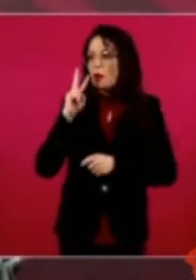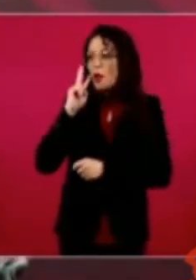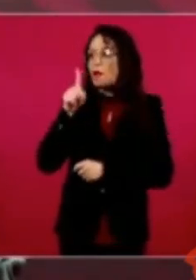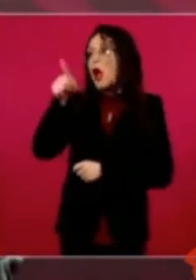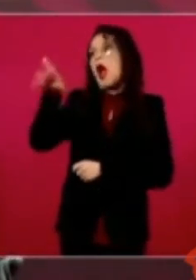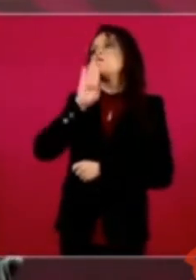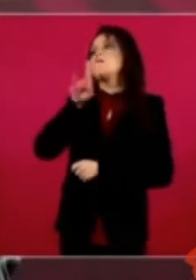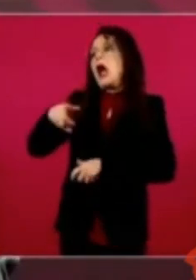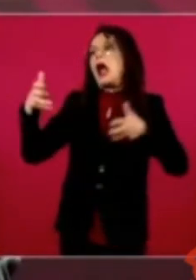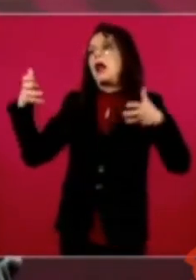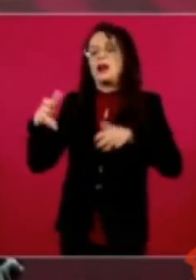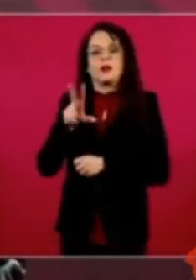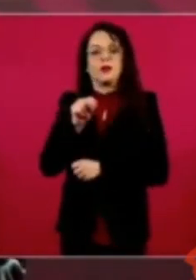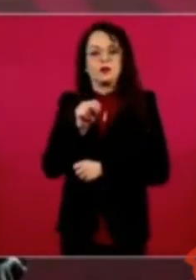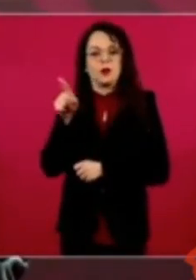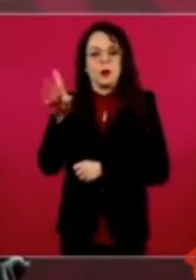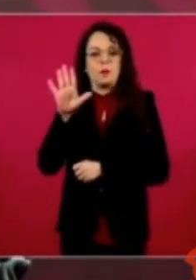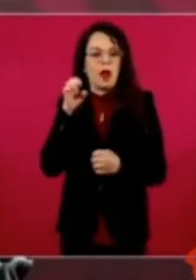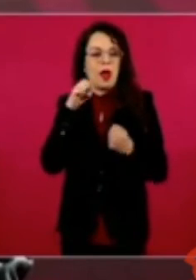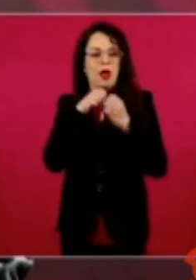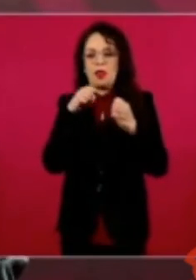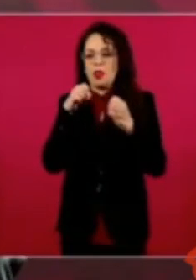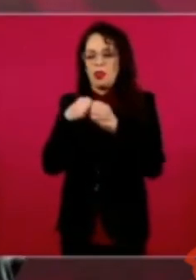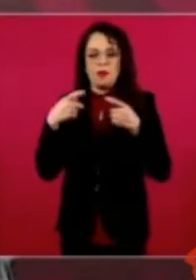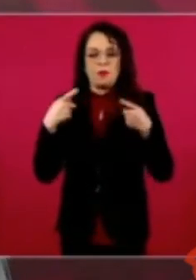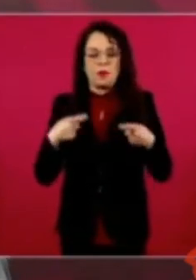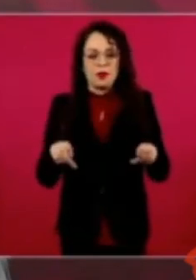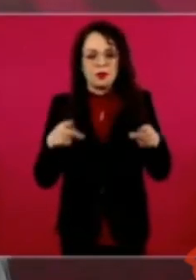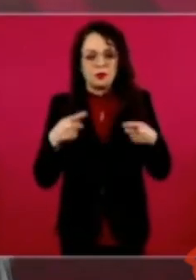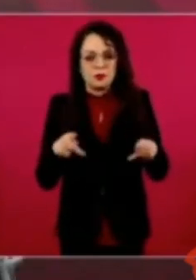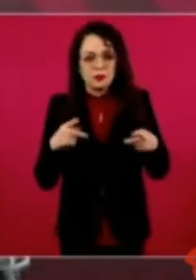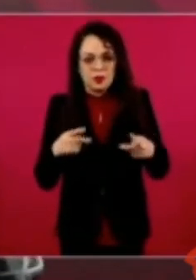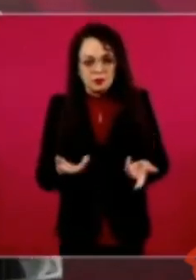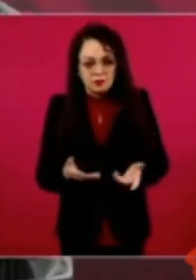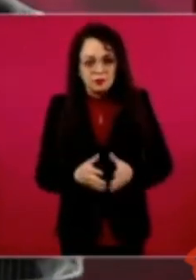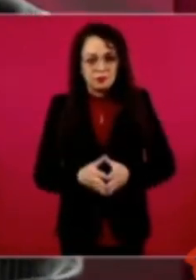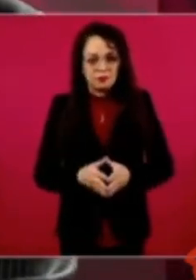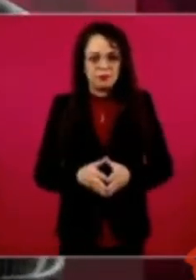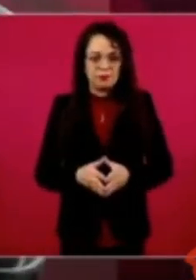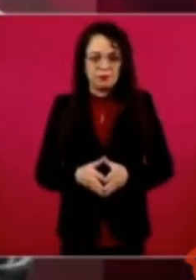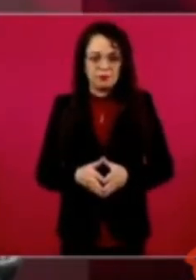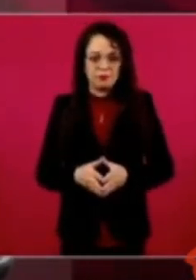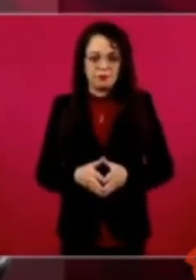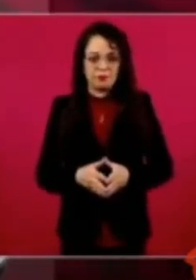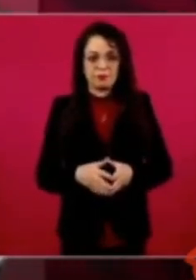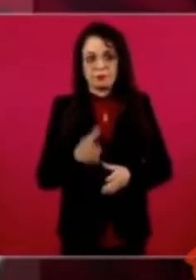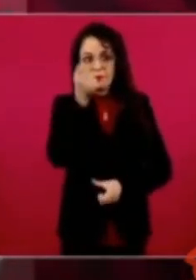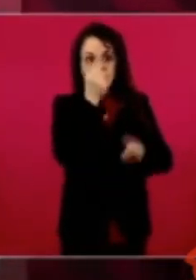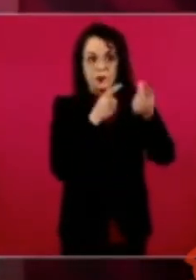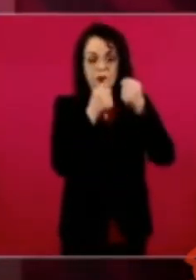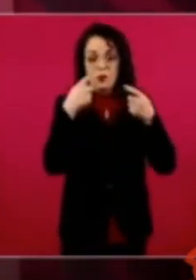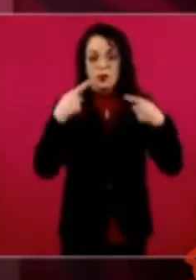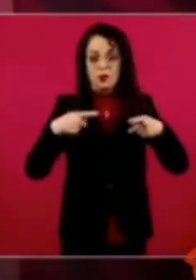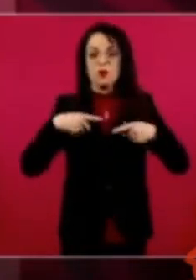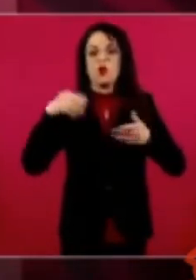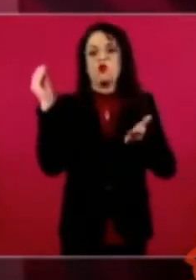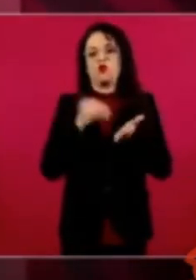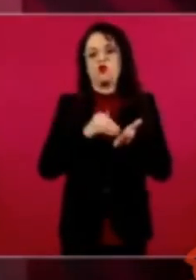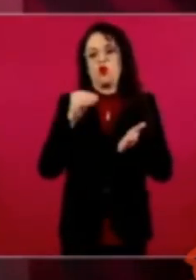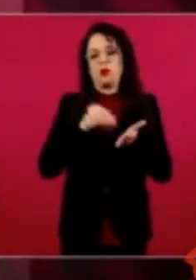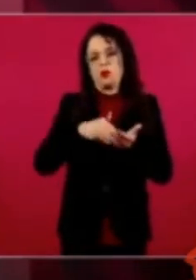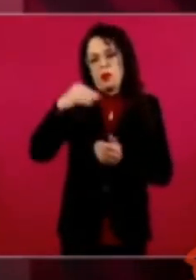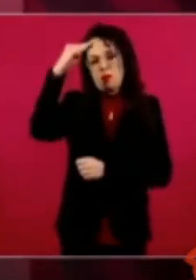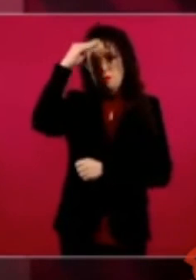porque engaña muchísimo. Hay gente que todavía piensa que era un gran